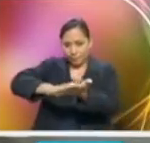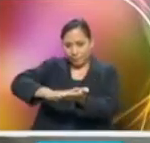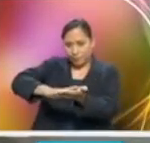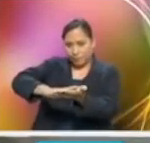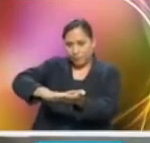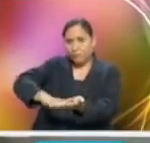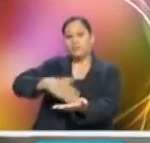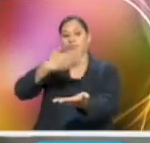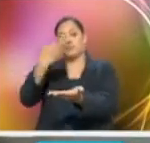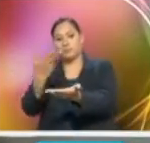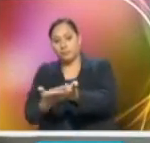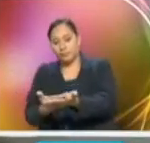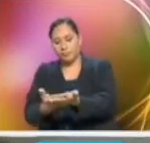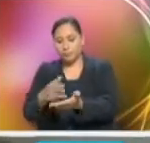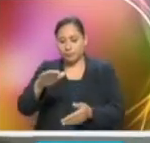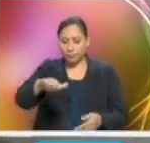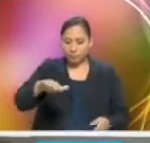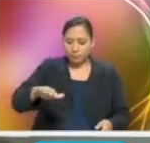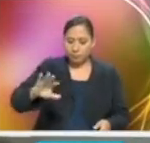pan.